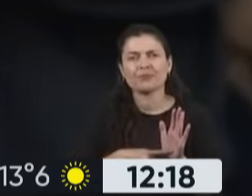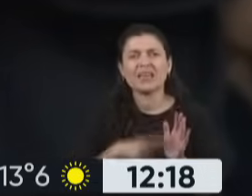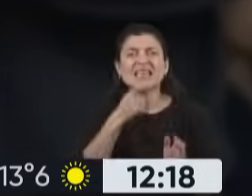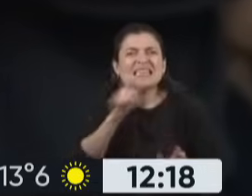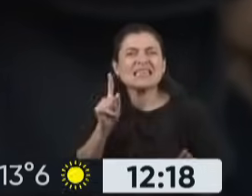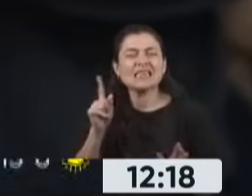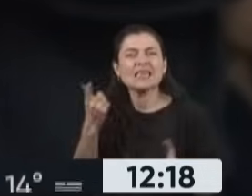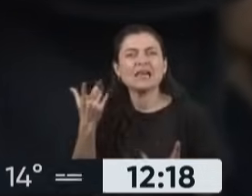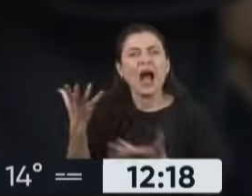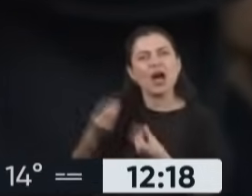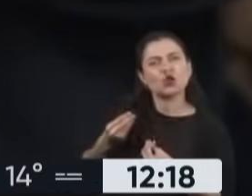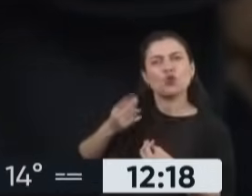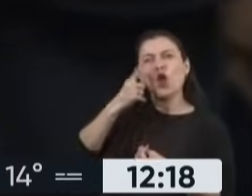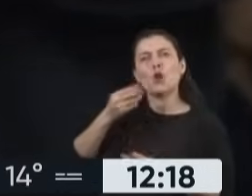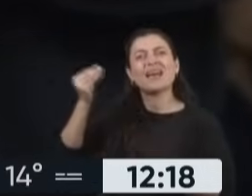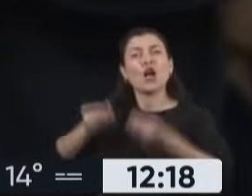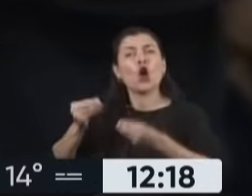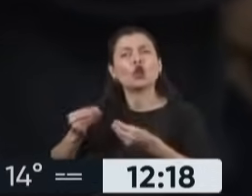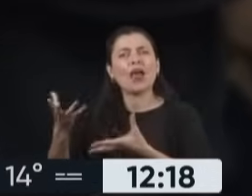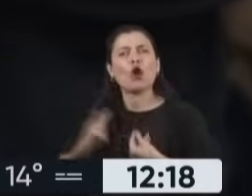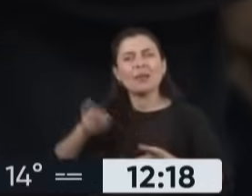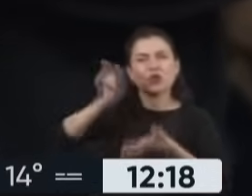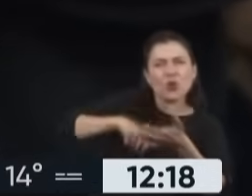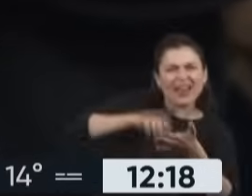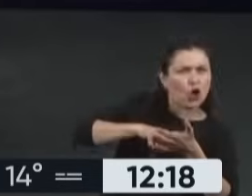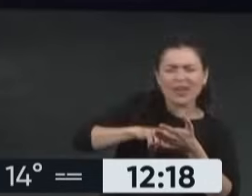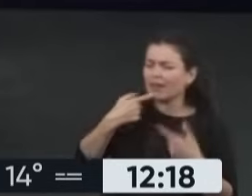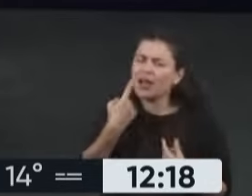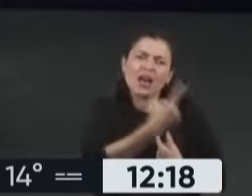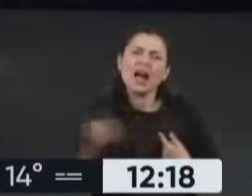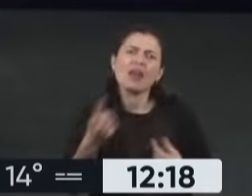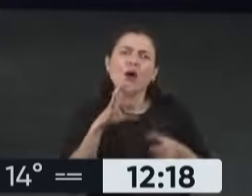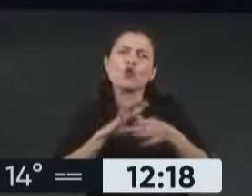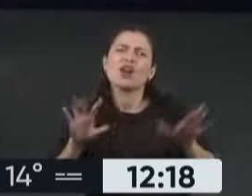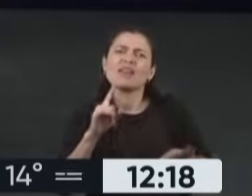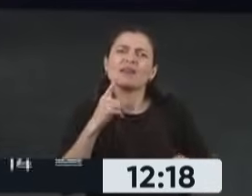los contadores, como es en muchas partes del mundo. Gracias.